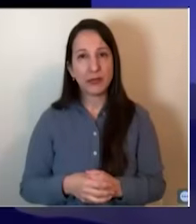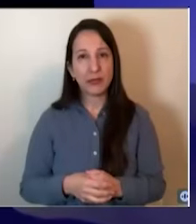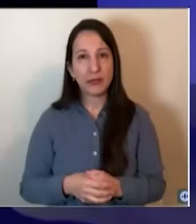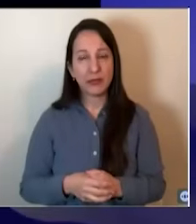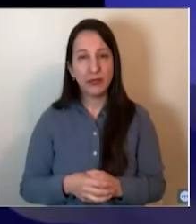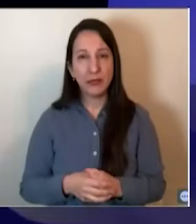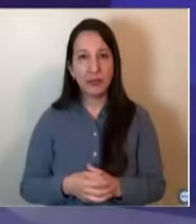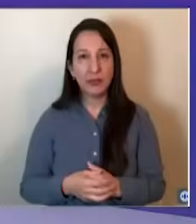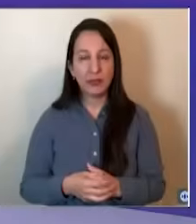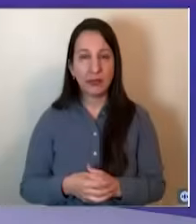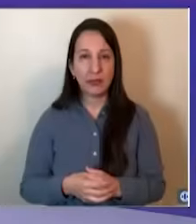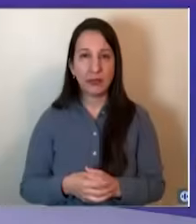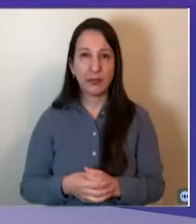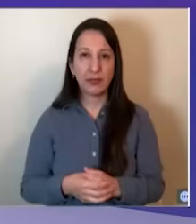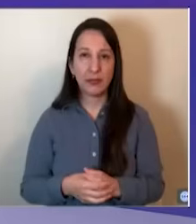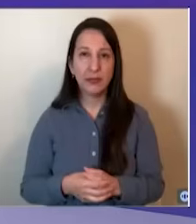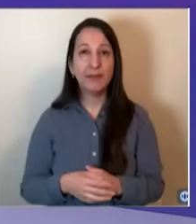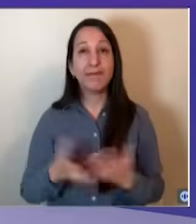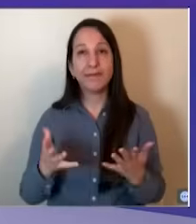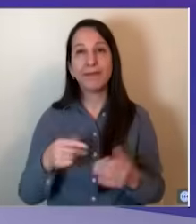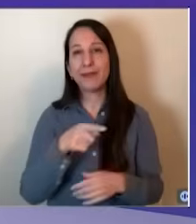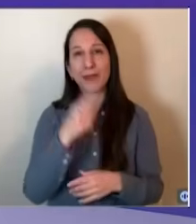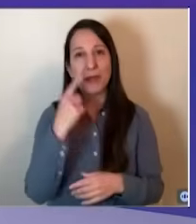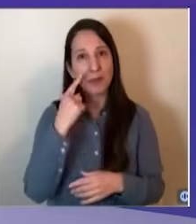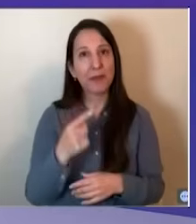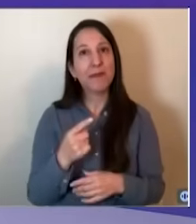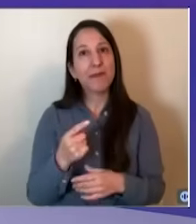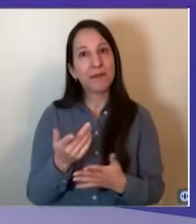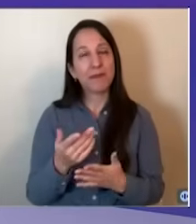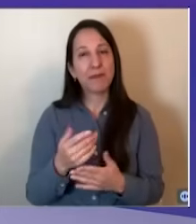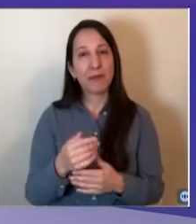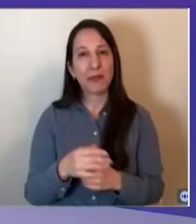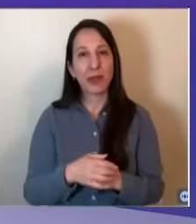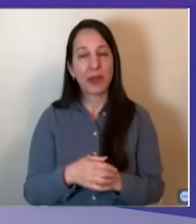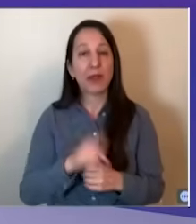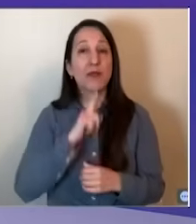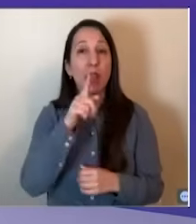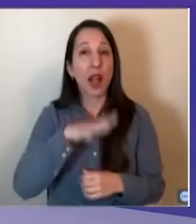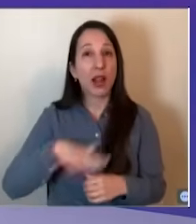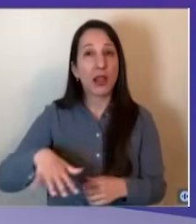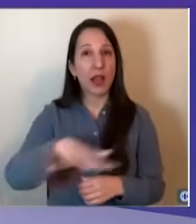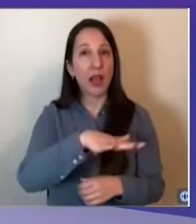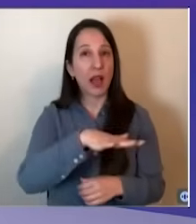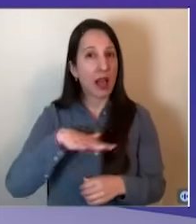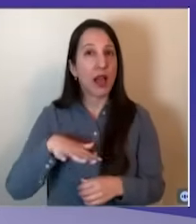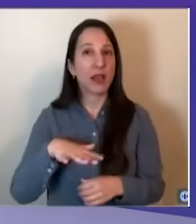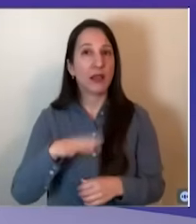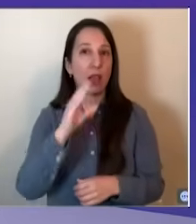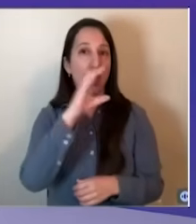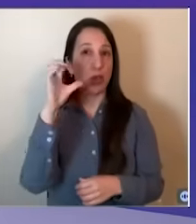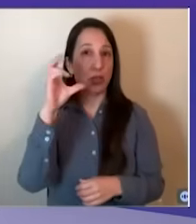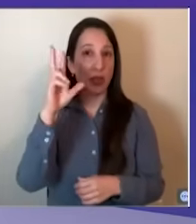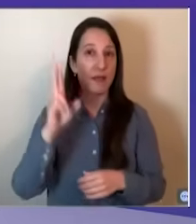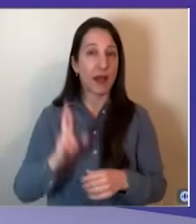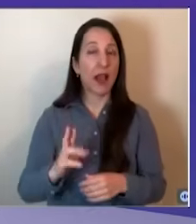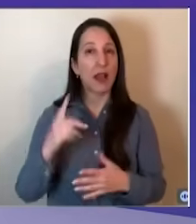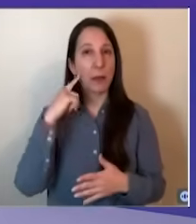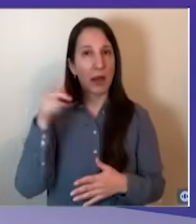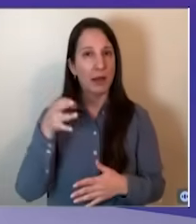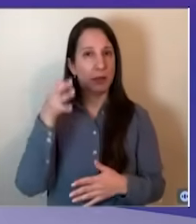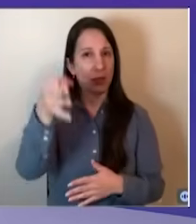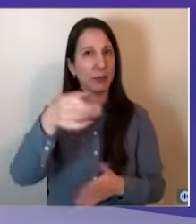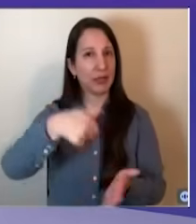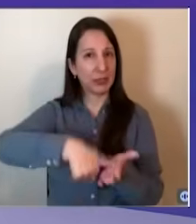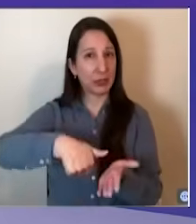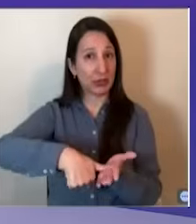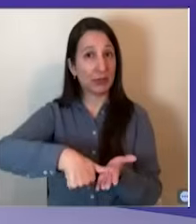Bueno, ahí veíamos también un poco de la realidad de Costa Rica para estas próximas elecciones, pero